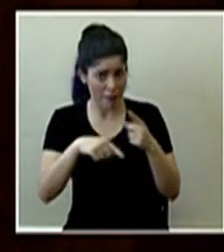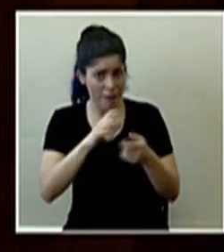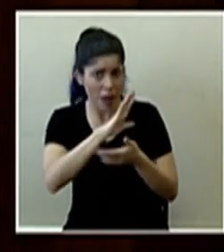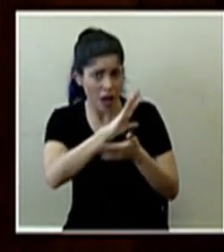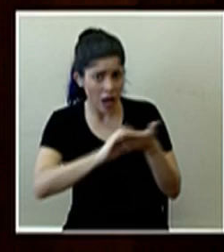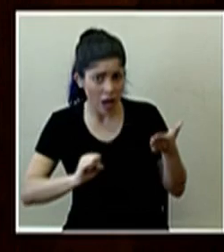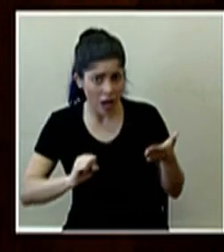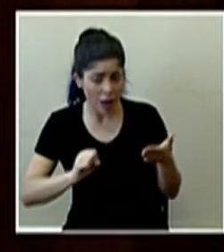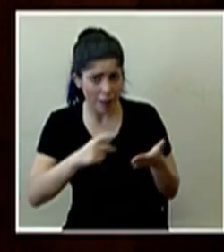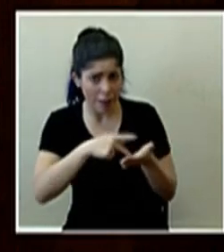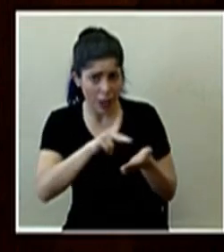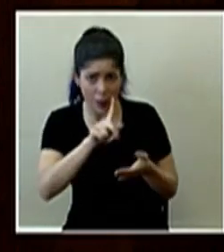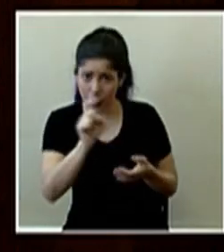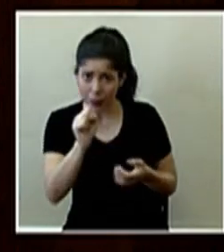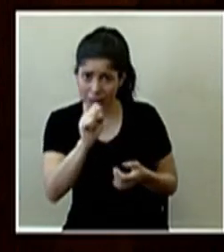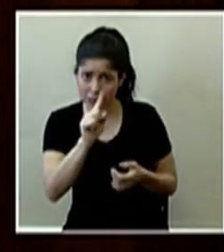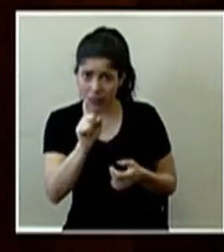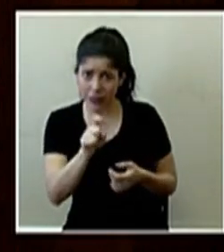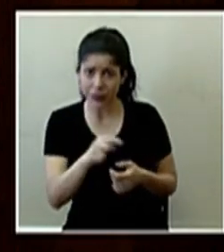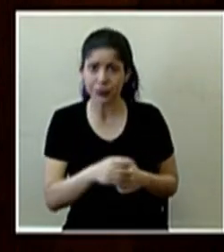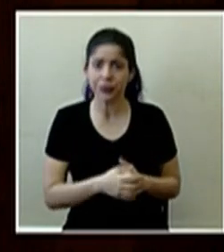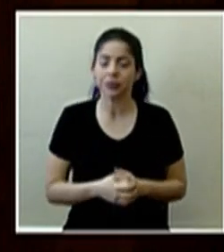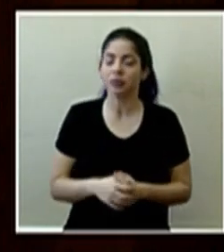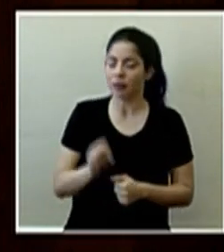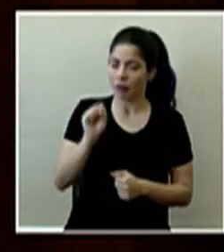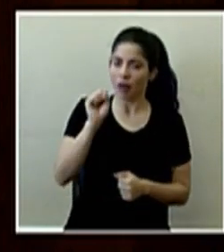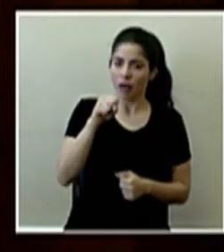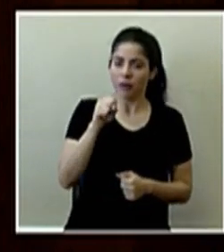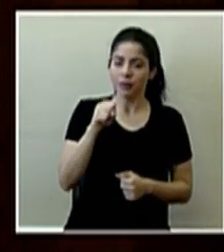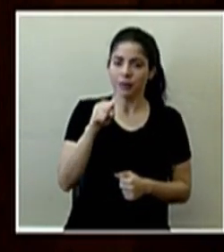la mensualidad. Sí,